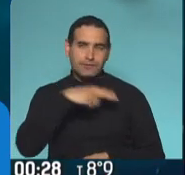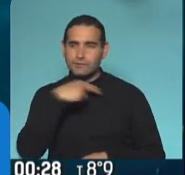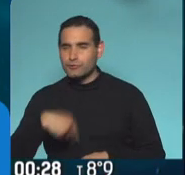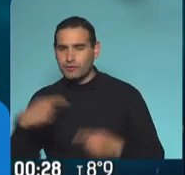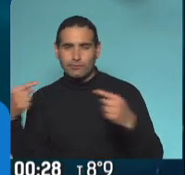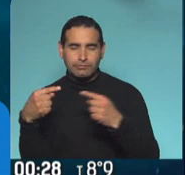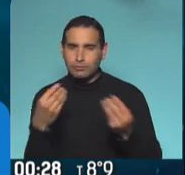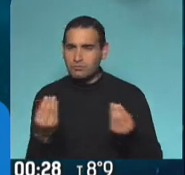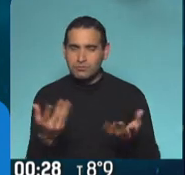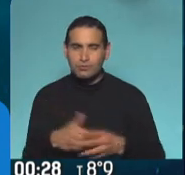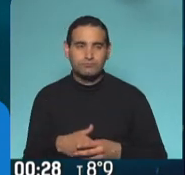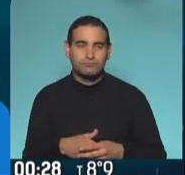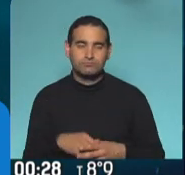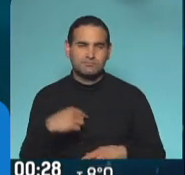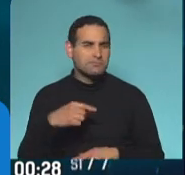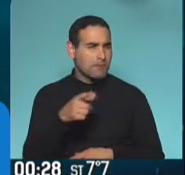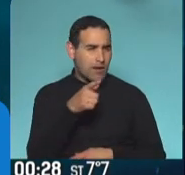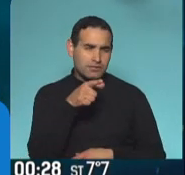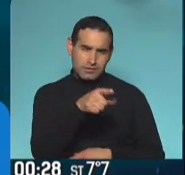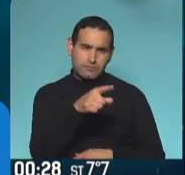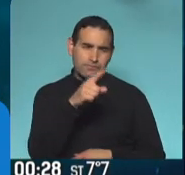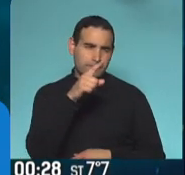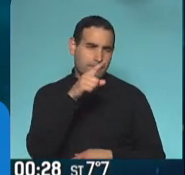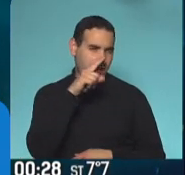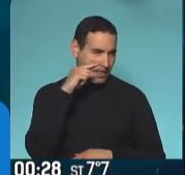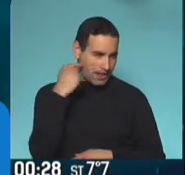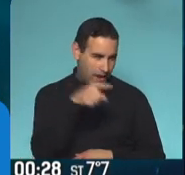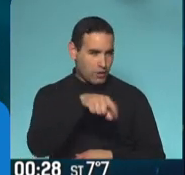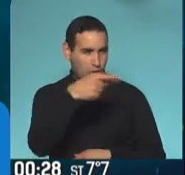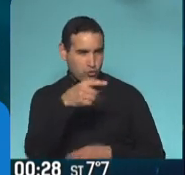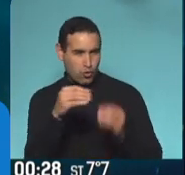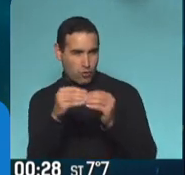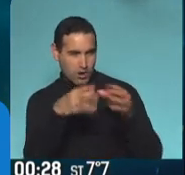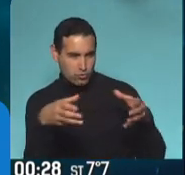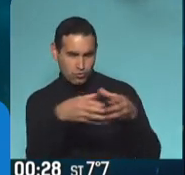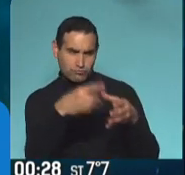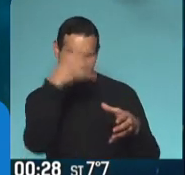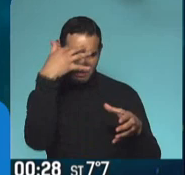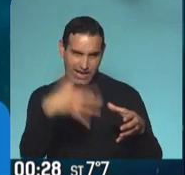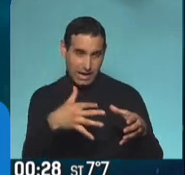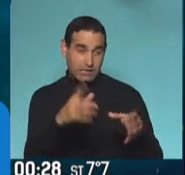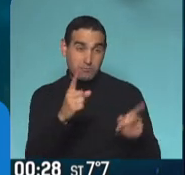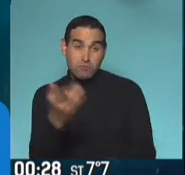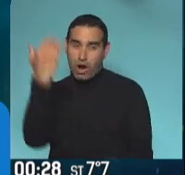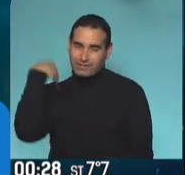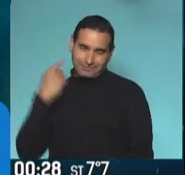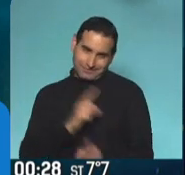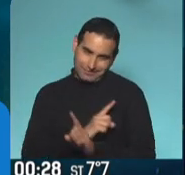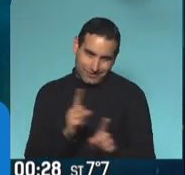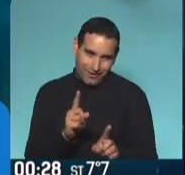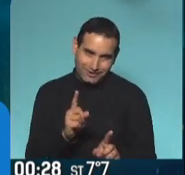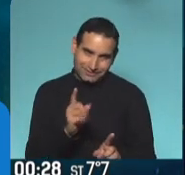creo que digamos es lo suficientemente inteligente y la gente que lo rodea como para no volver a lo anterior que sabe que eso no